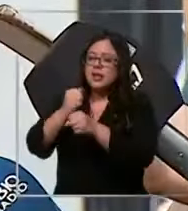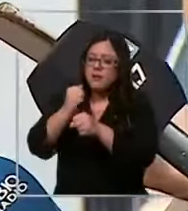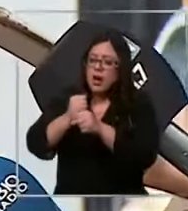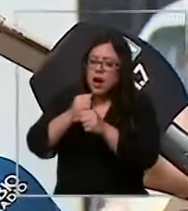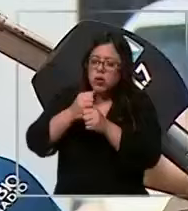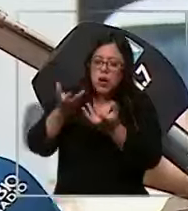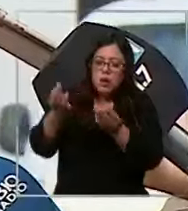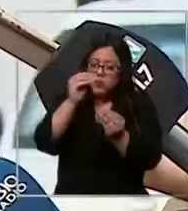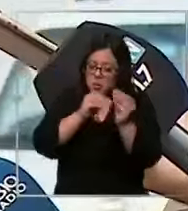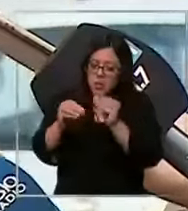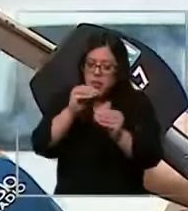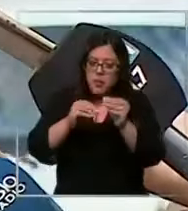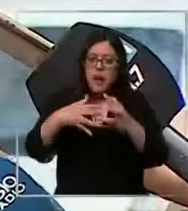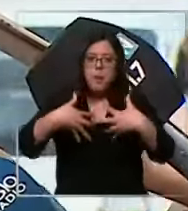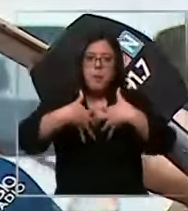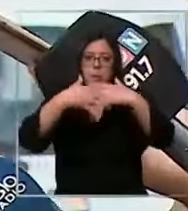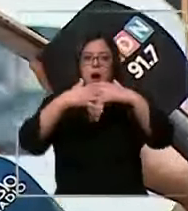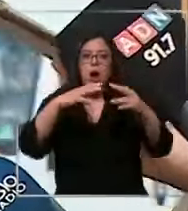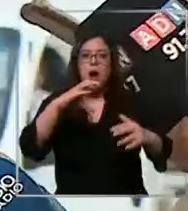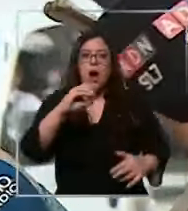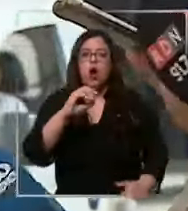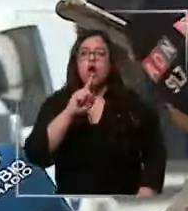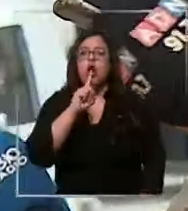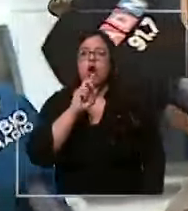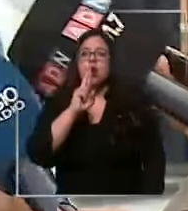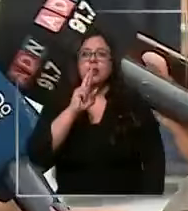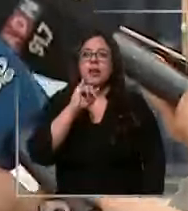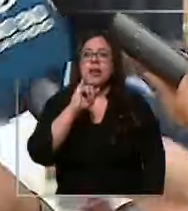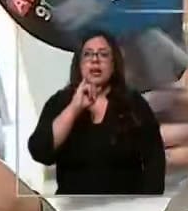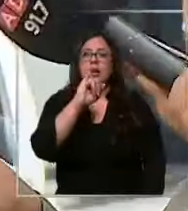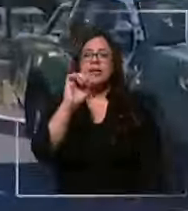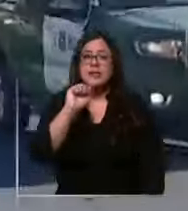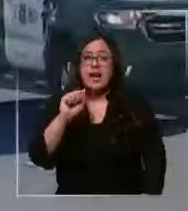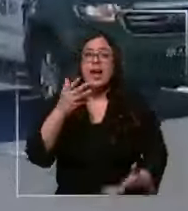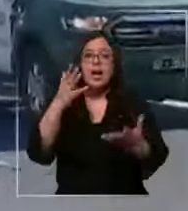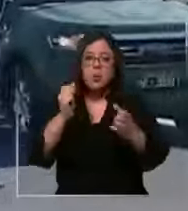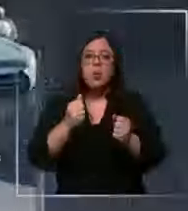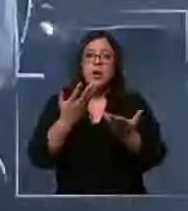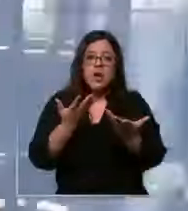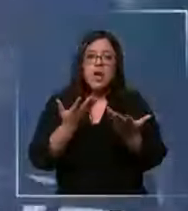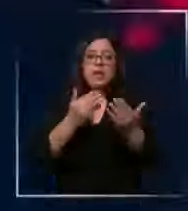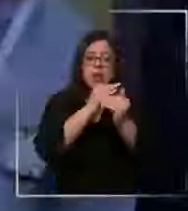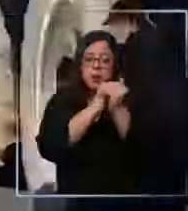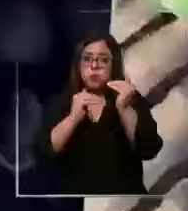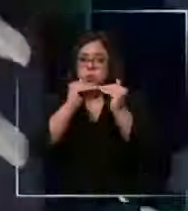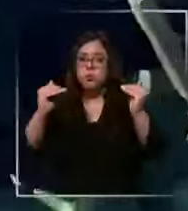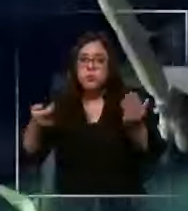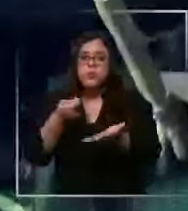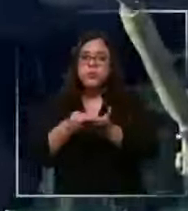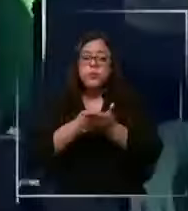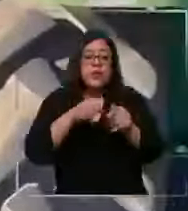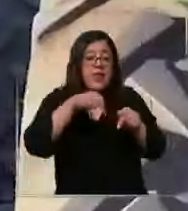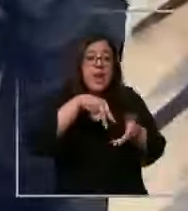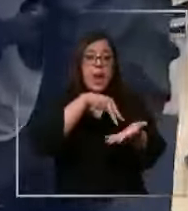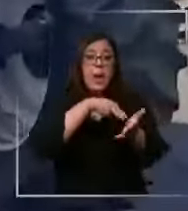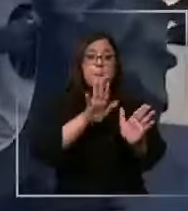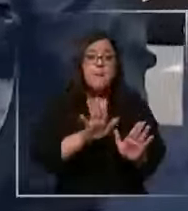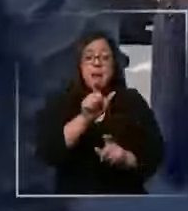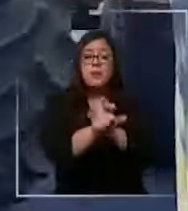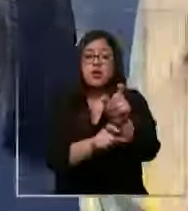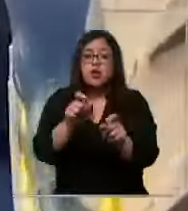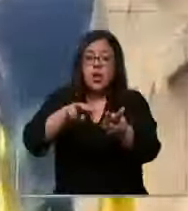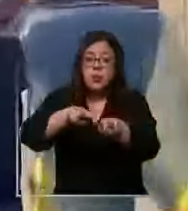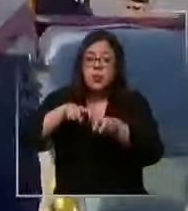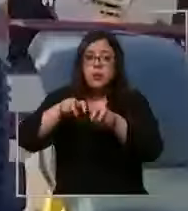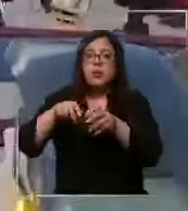un fortalecimiento de Cotriza para que pueda ampliar su poder comprador. Lo que ahora esperan los agricultores es que las autoridades se